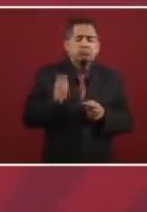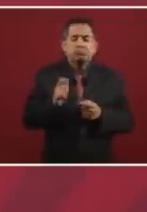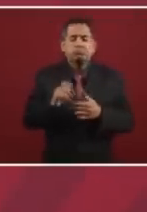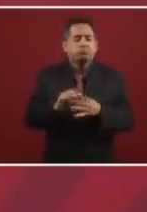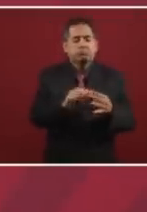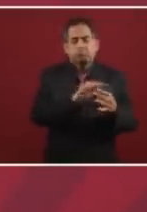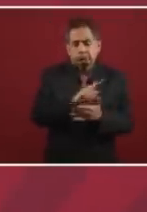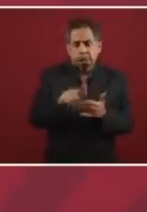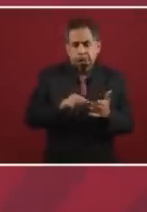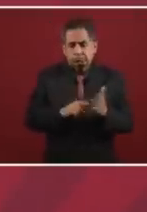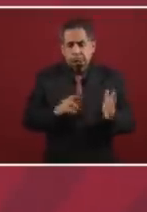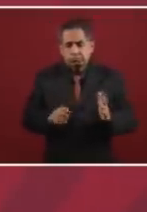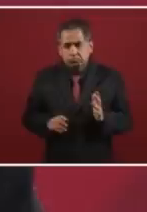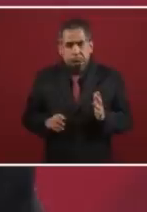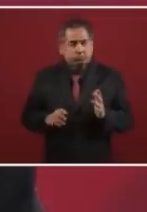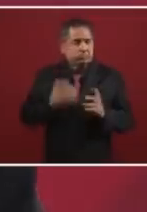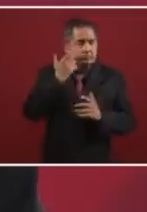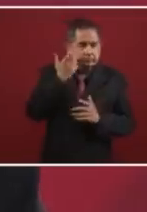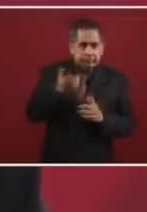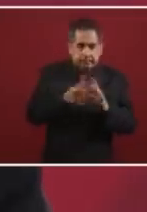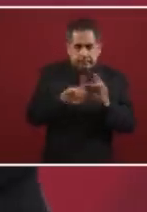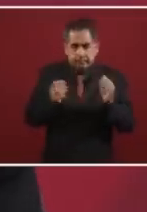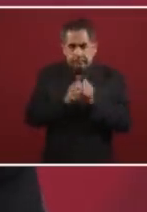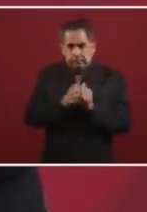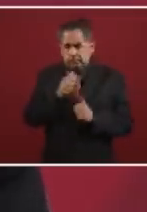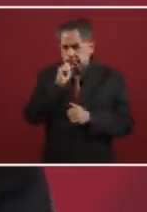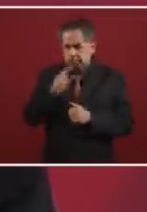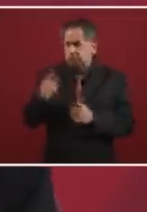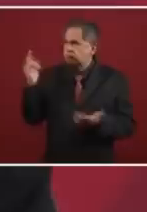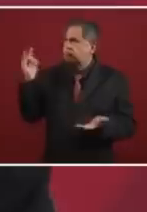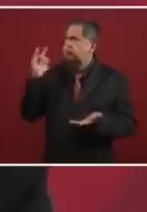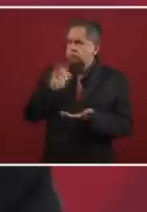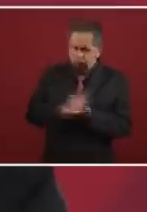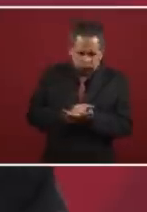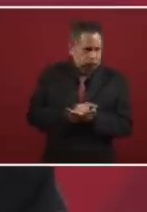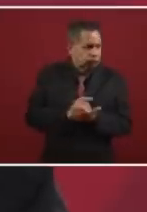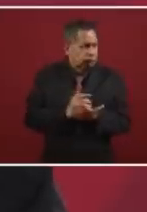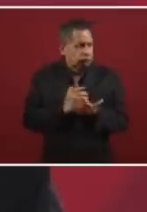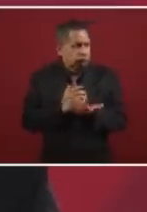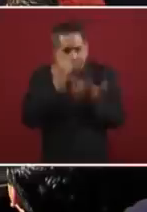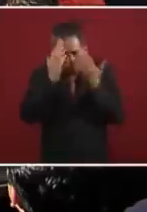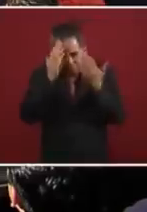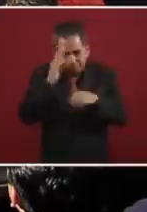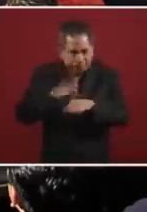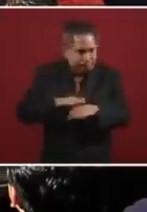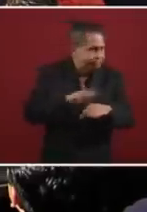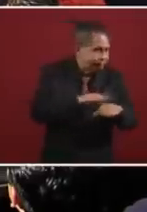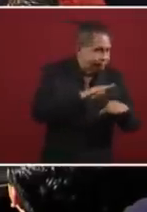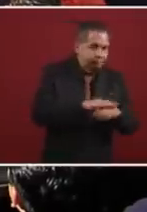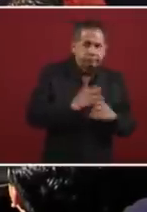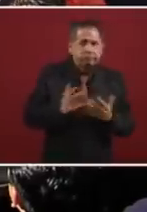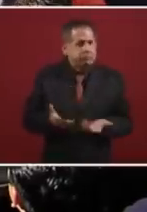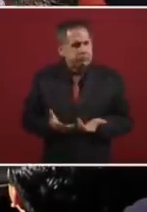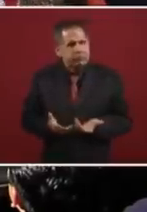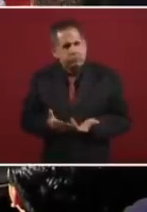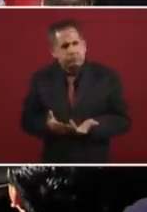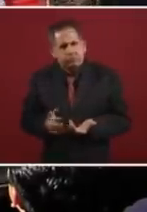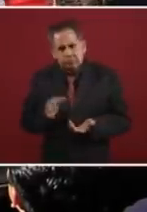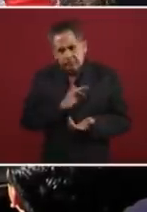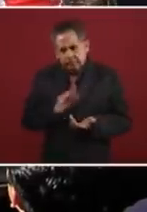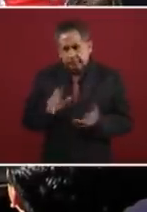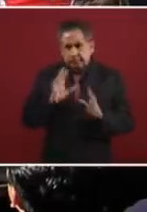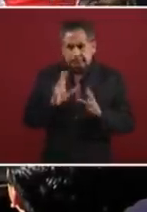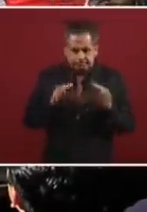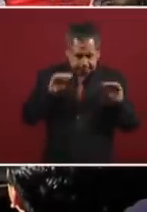los lugares estar con el mismo esfuerzo de viaje conocer más lugares entonces por un lado se está ya